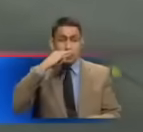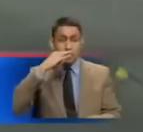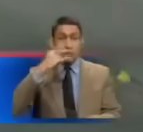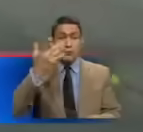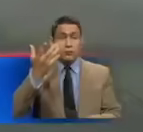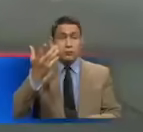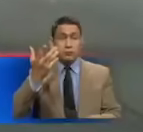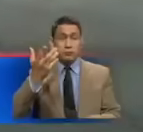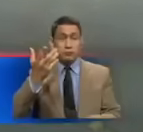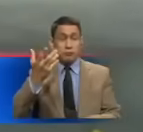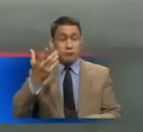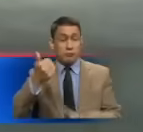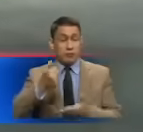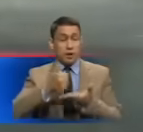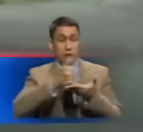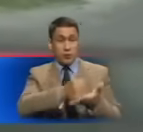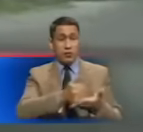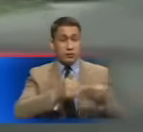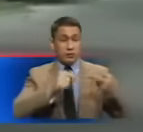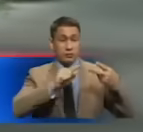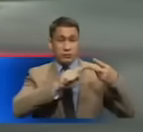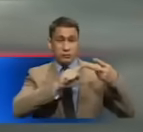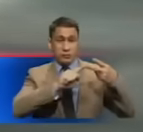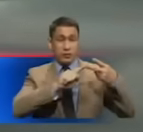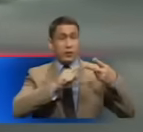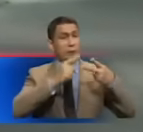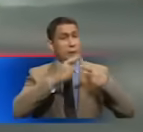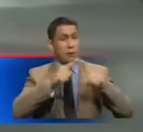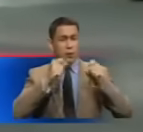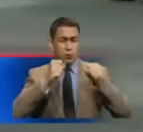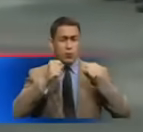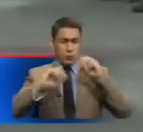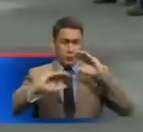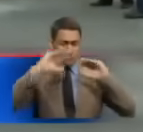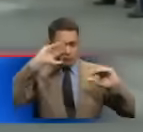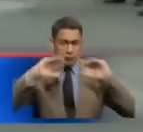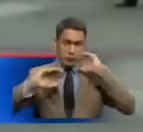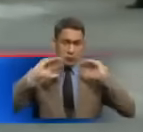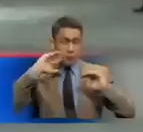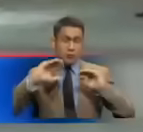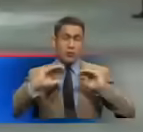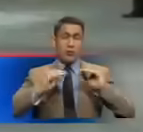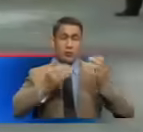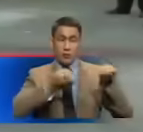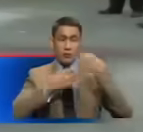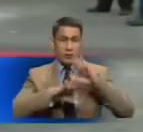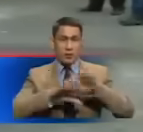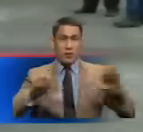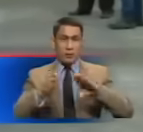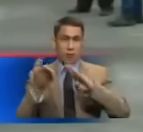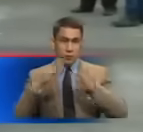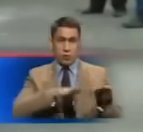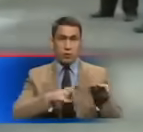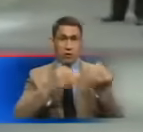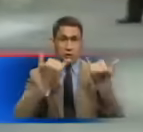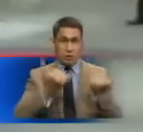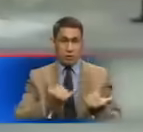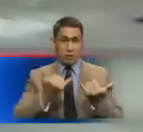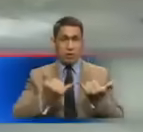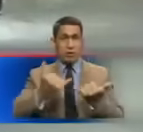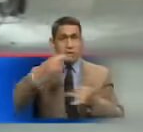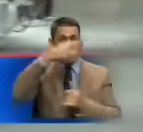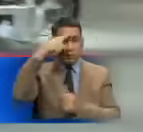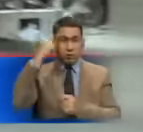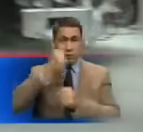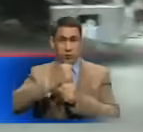fue auxiliada inmediatamente, pero por la situación de las heridas acaban de confirmar que ha fallecido. Estamos trabajando, estamos